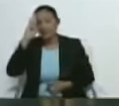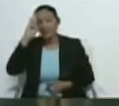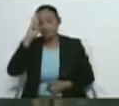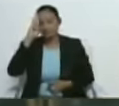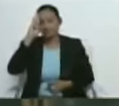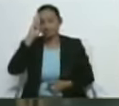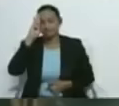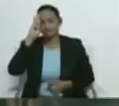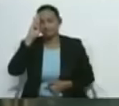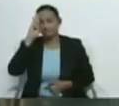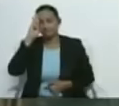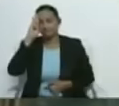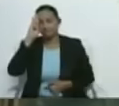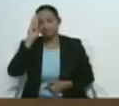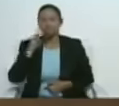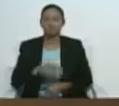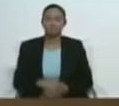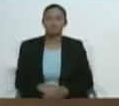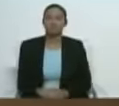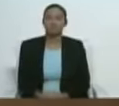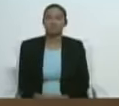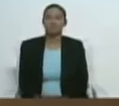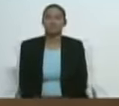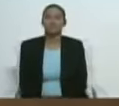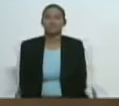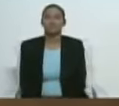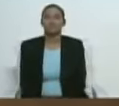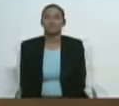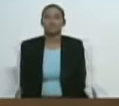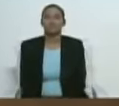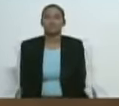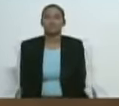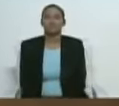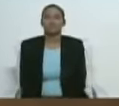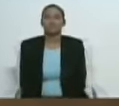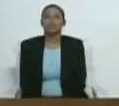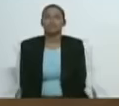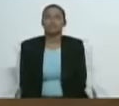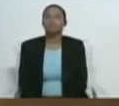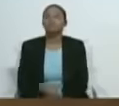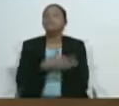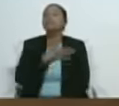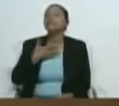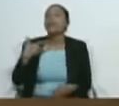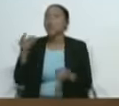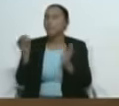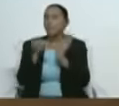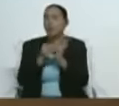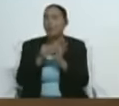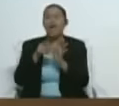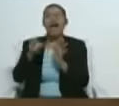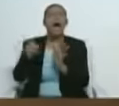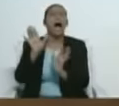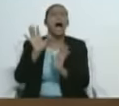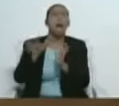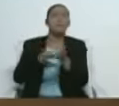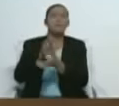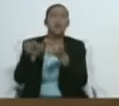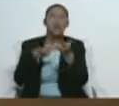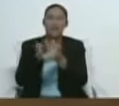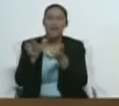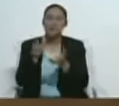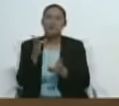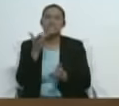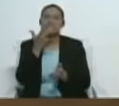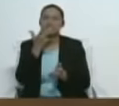fue quisieron llamarla acciones violentas desestabilizadoras para imponer dentro